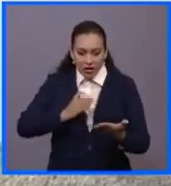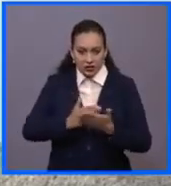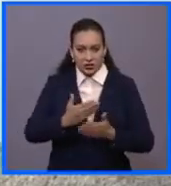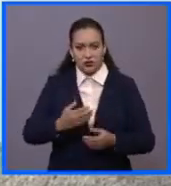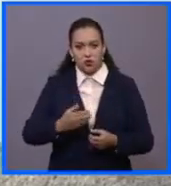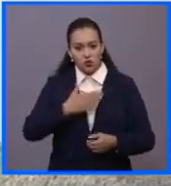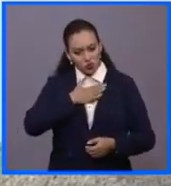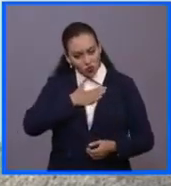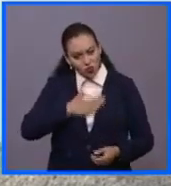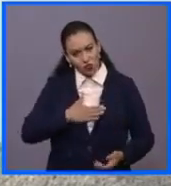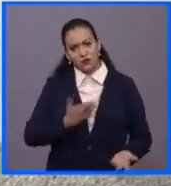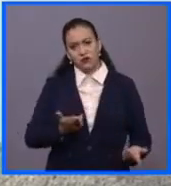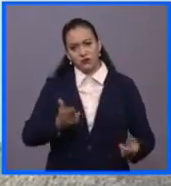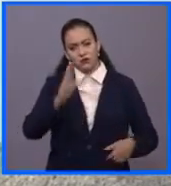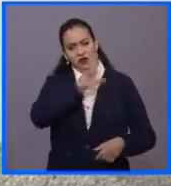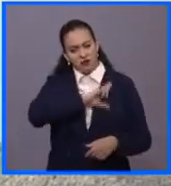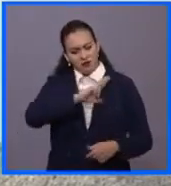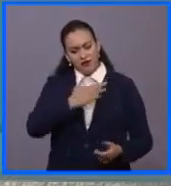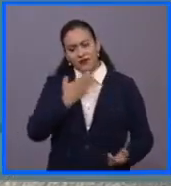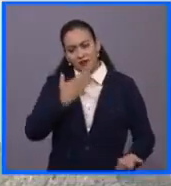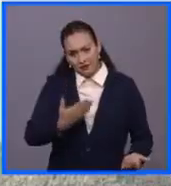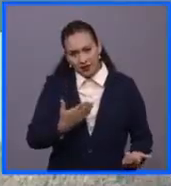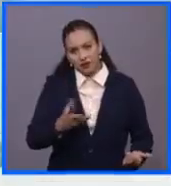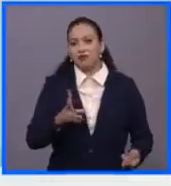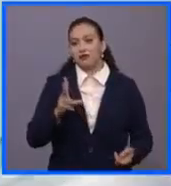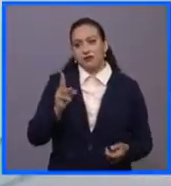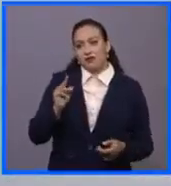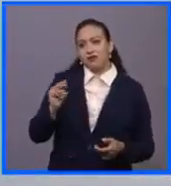no solo sea un tema de coyuntura política.